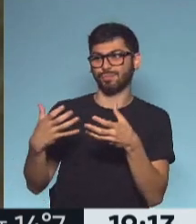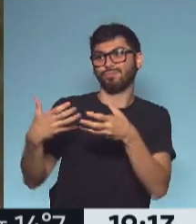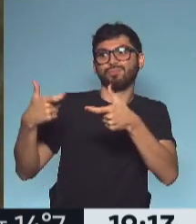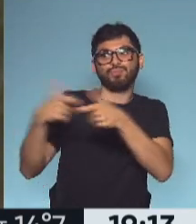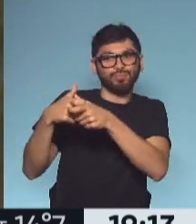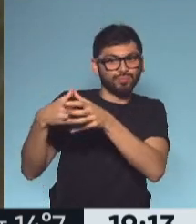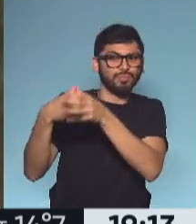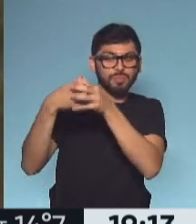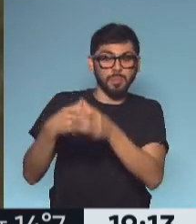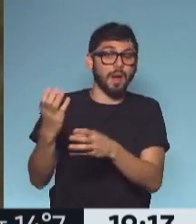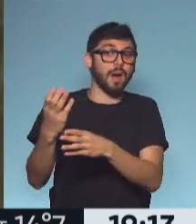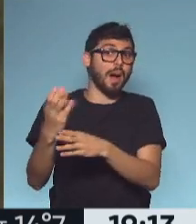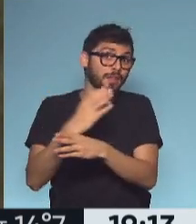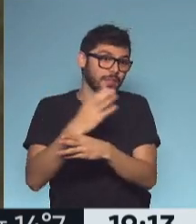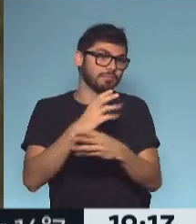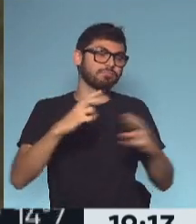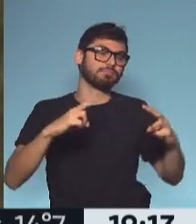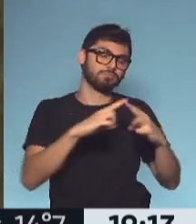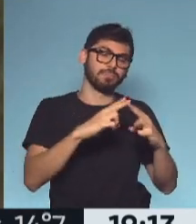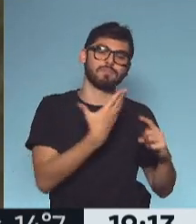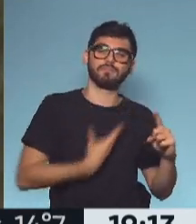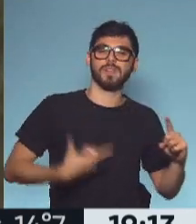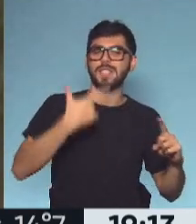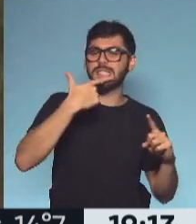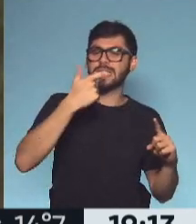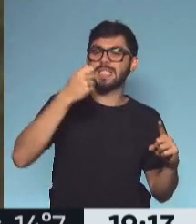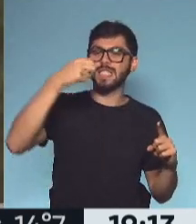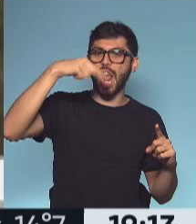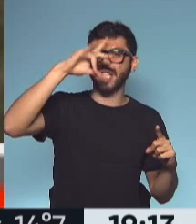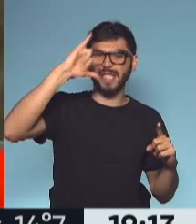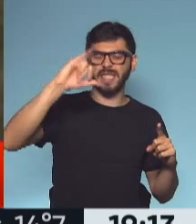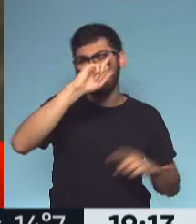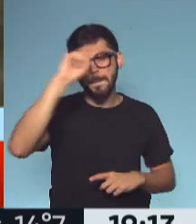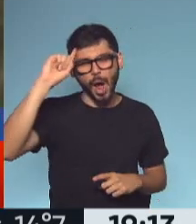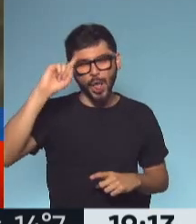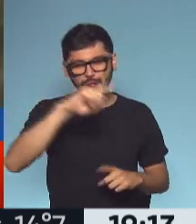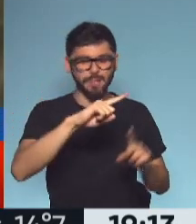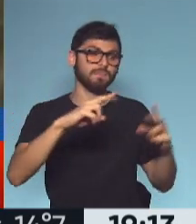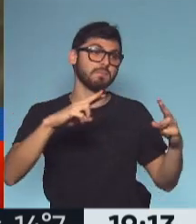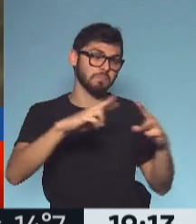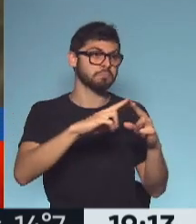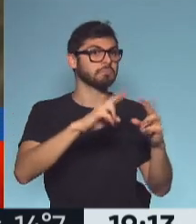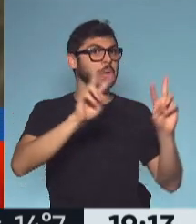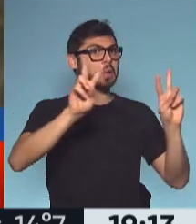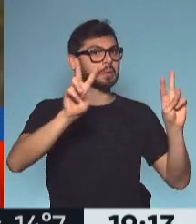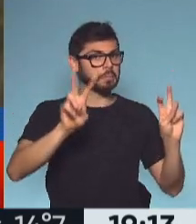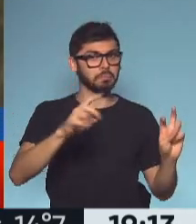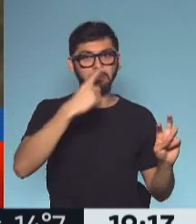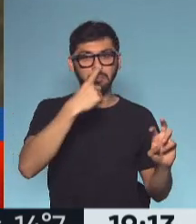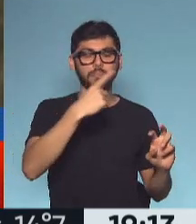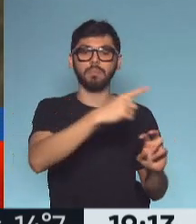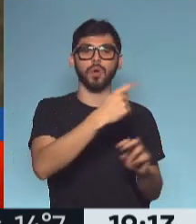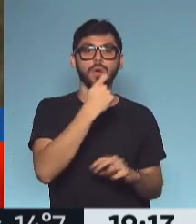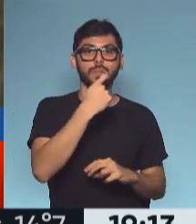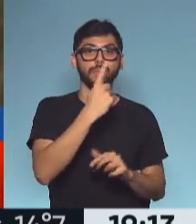mantenido un encuentro con su par Pedro Sánchez en Madrid, un encuentro del que se desprendieron títulos muy interesantes como ser las inversiones